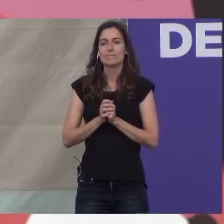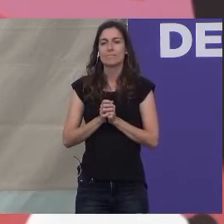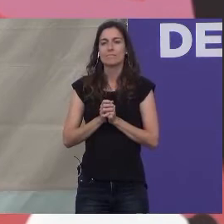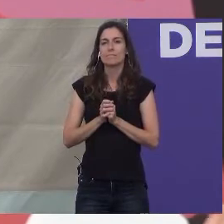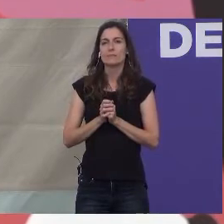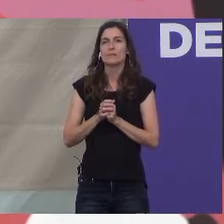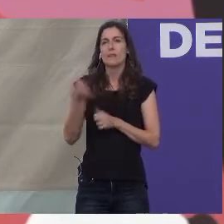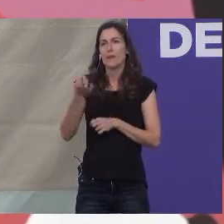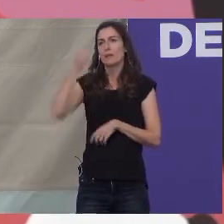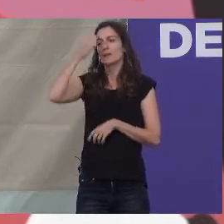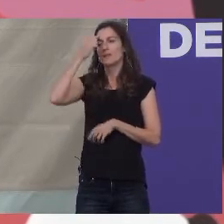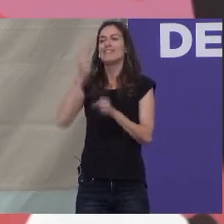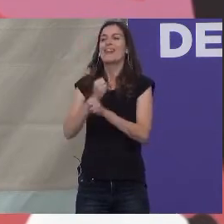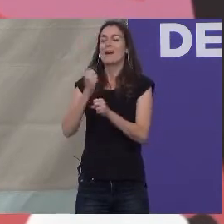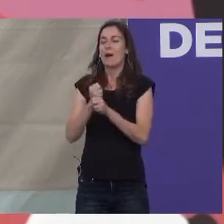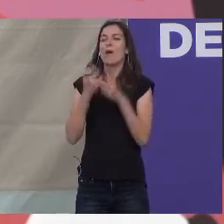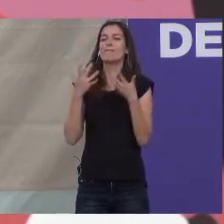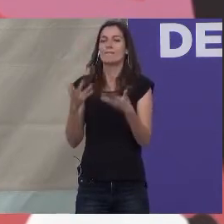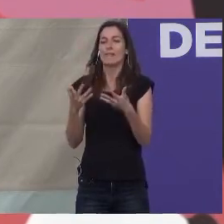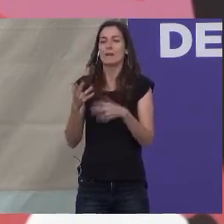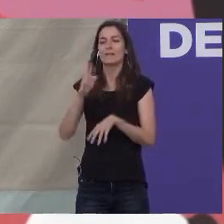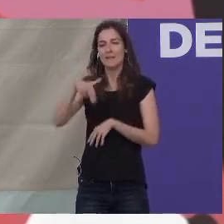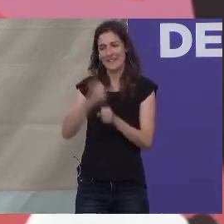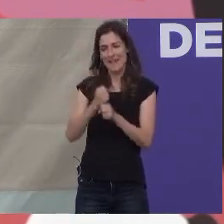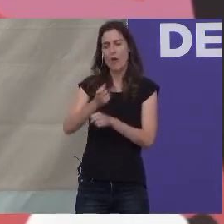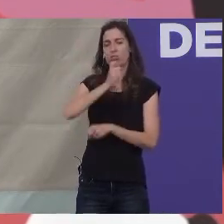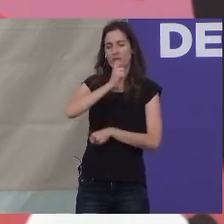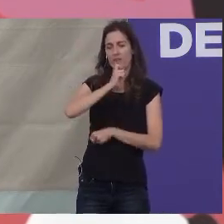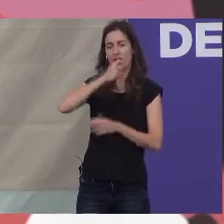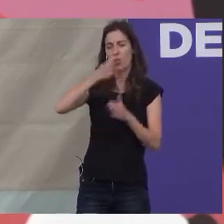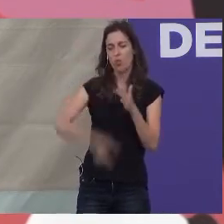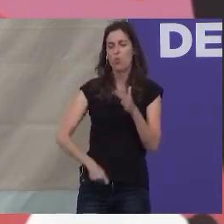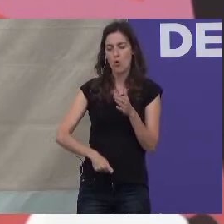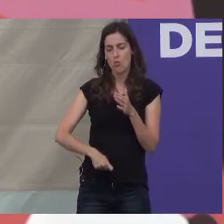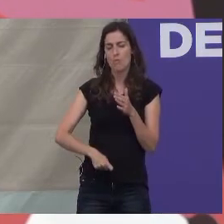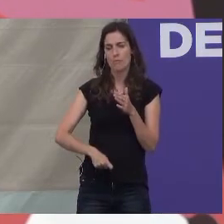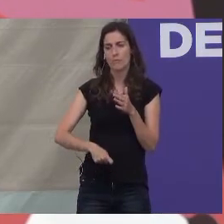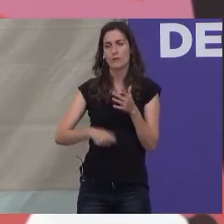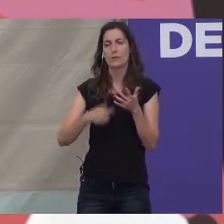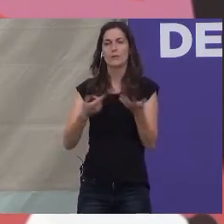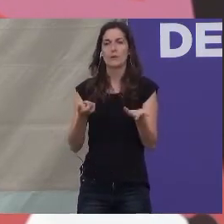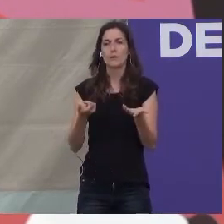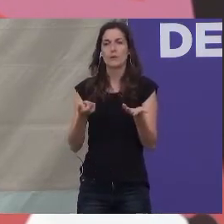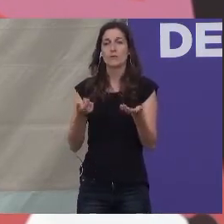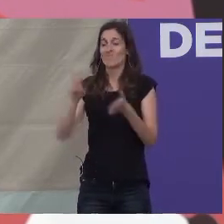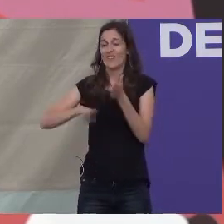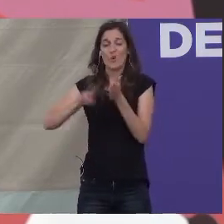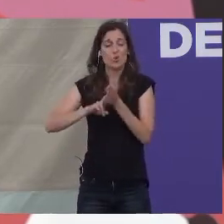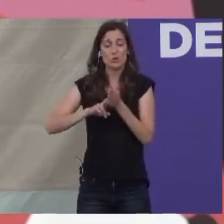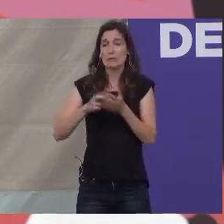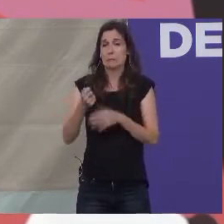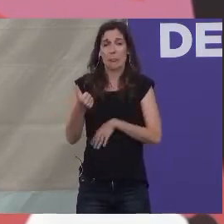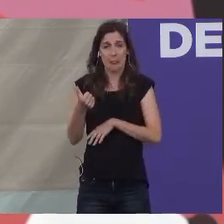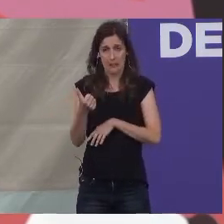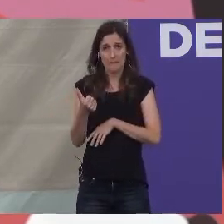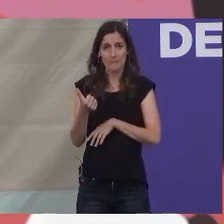que sí, es un trabajo apasionante, pero también es un trabajo muy difícil, muy duro, que se ha hecho prácticamente sin medios. Y